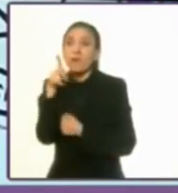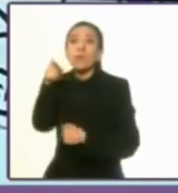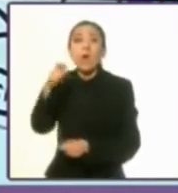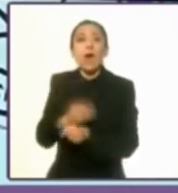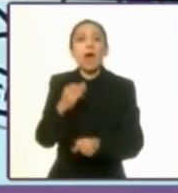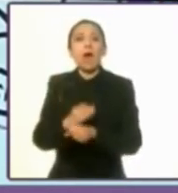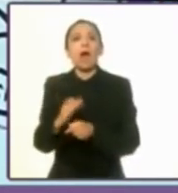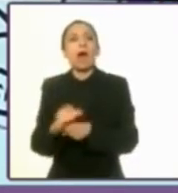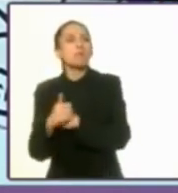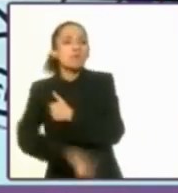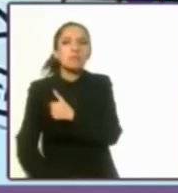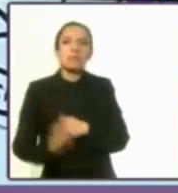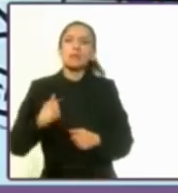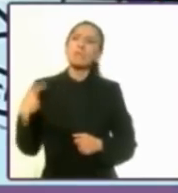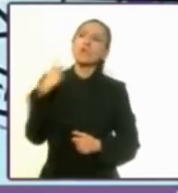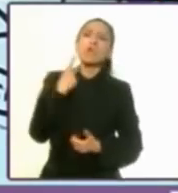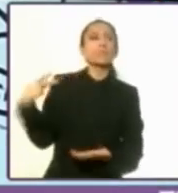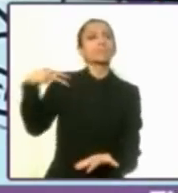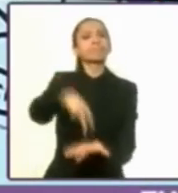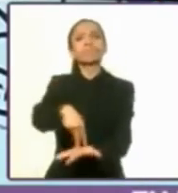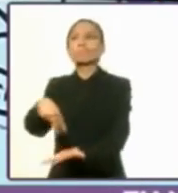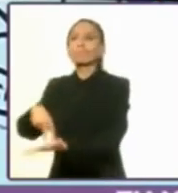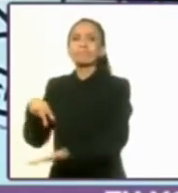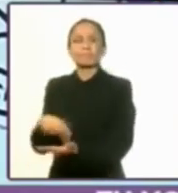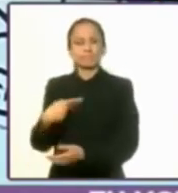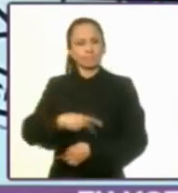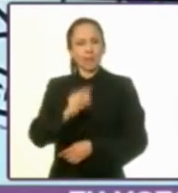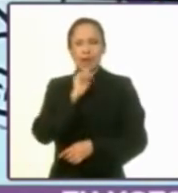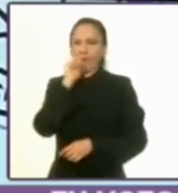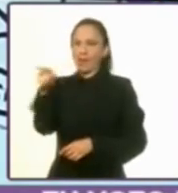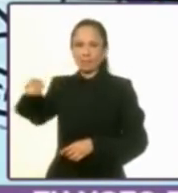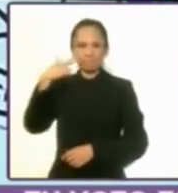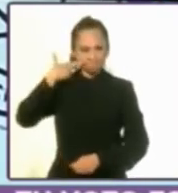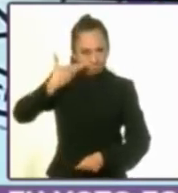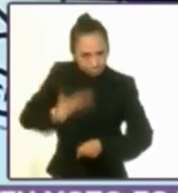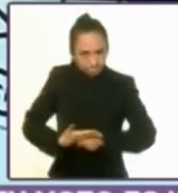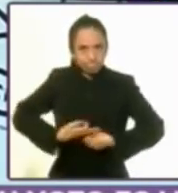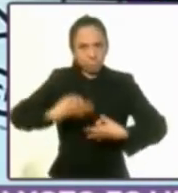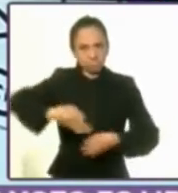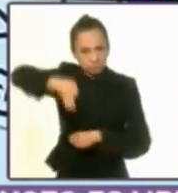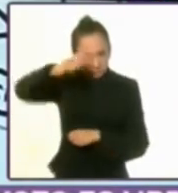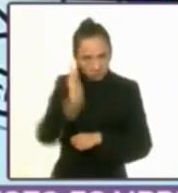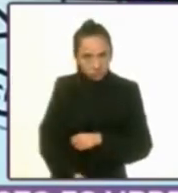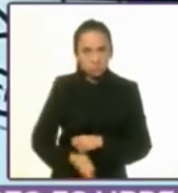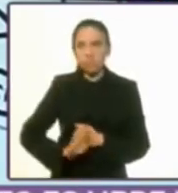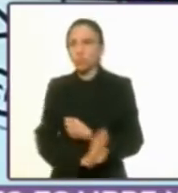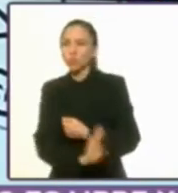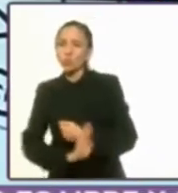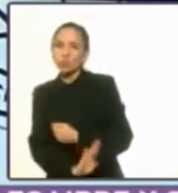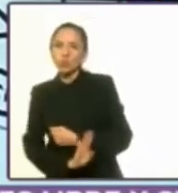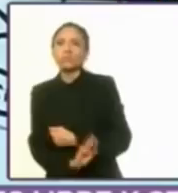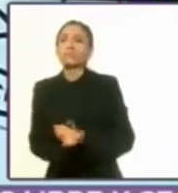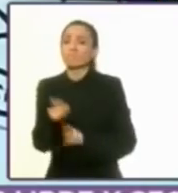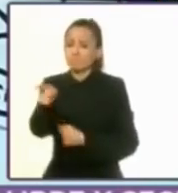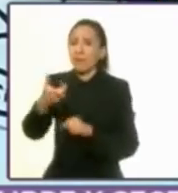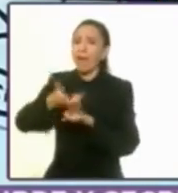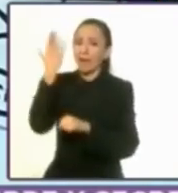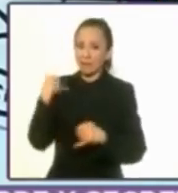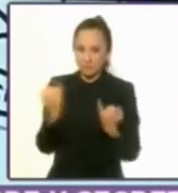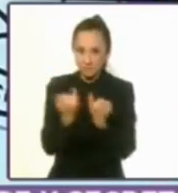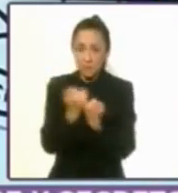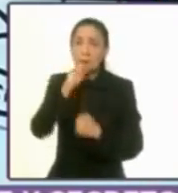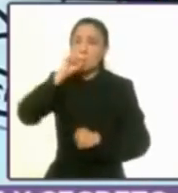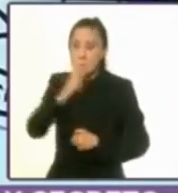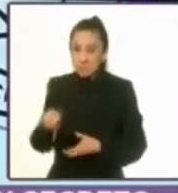para evitar la responsabilidad y evadir esa responsabilidad así lo hiciste cuando en la asamblea